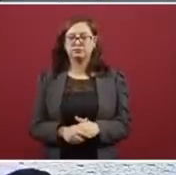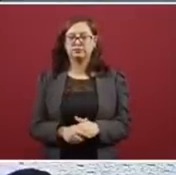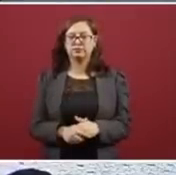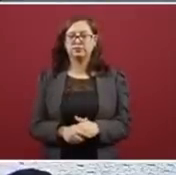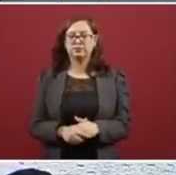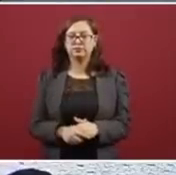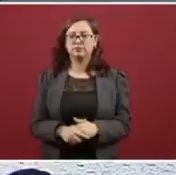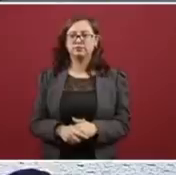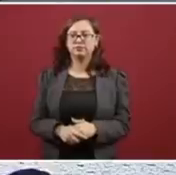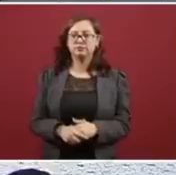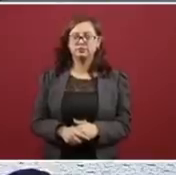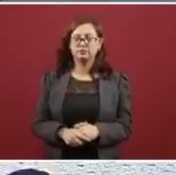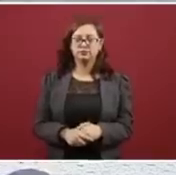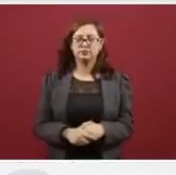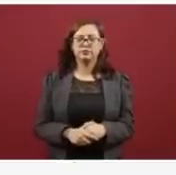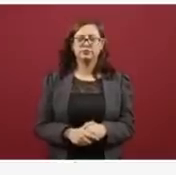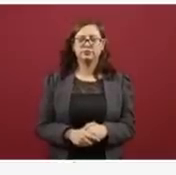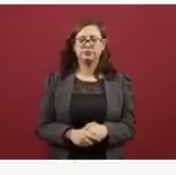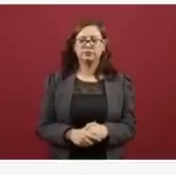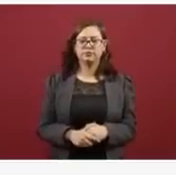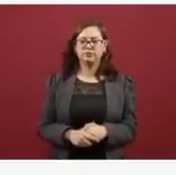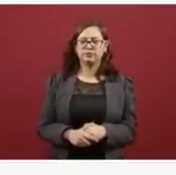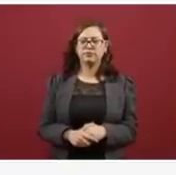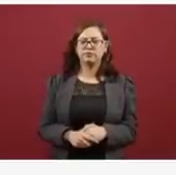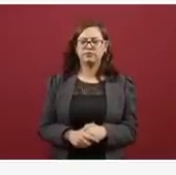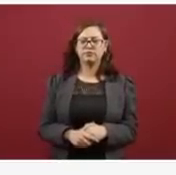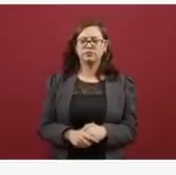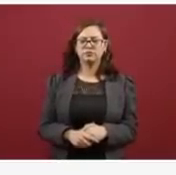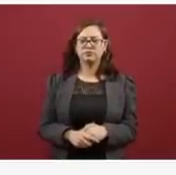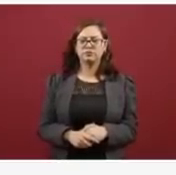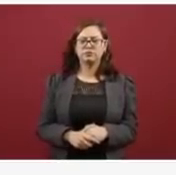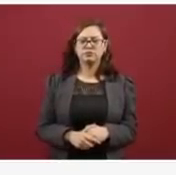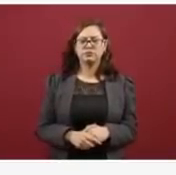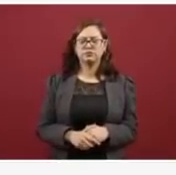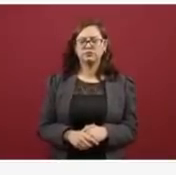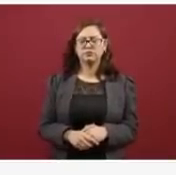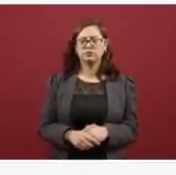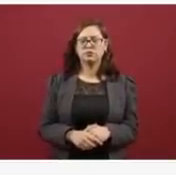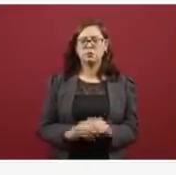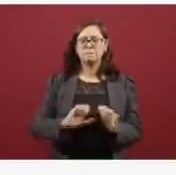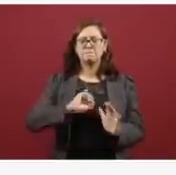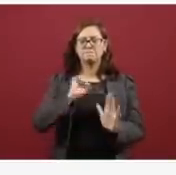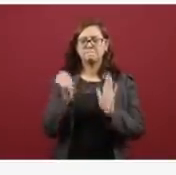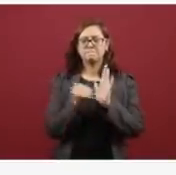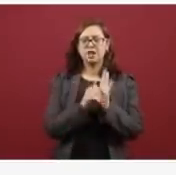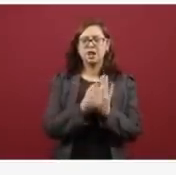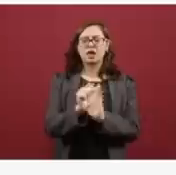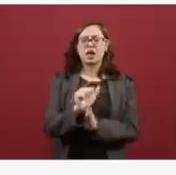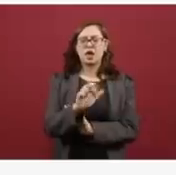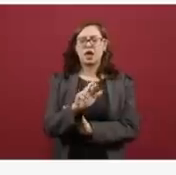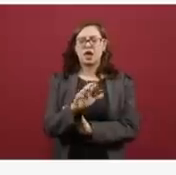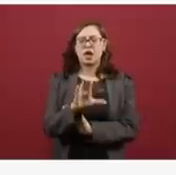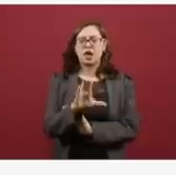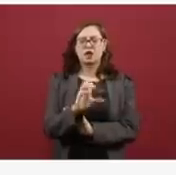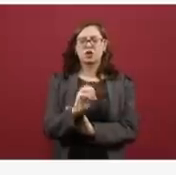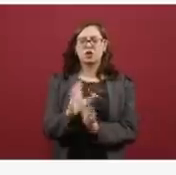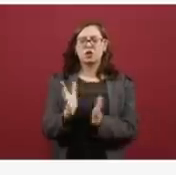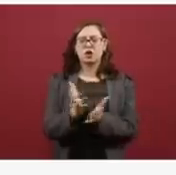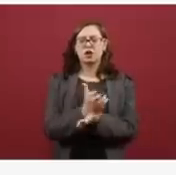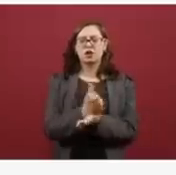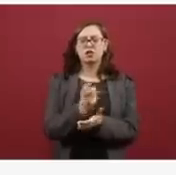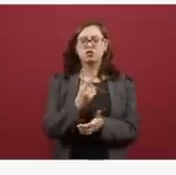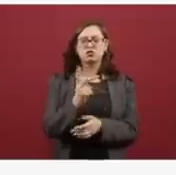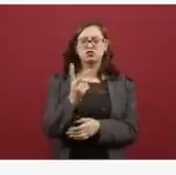aquí tenemos la gasolinera arco que le está ganando 2 pesos con 51